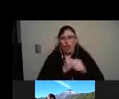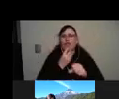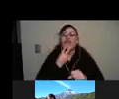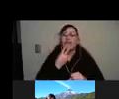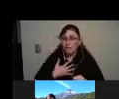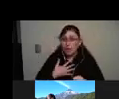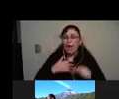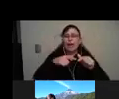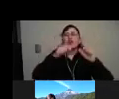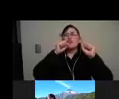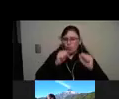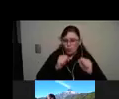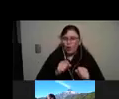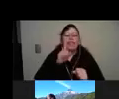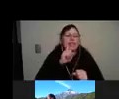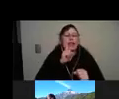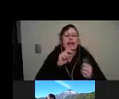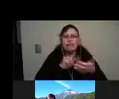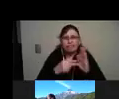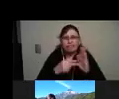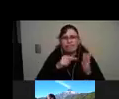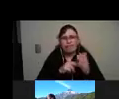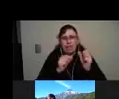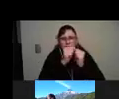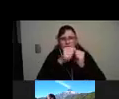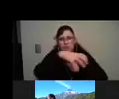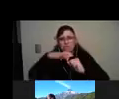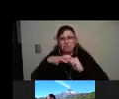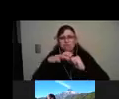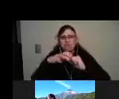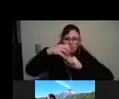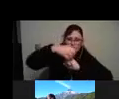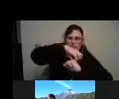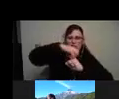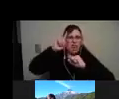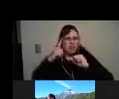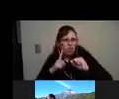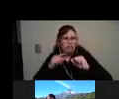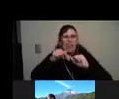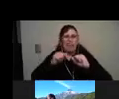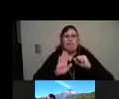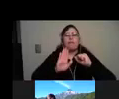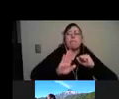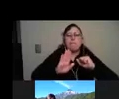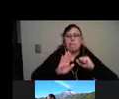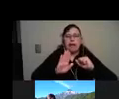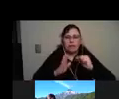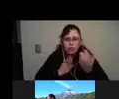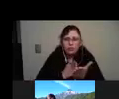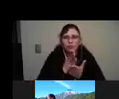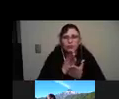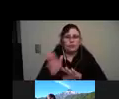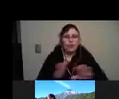llama este cortometraje, pero a mí me gusta mucho y refleja bastante bien el niño de la silla de ruedas es un